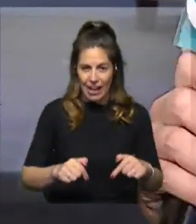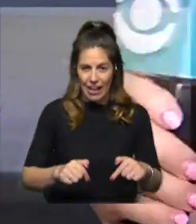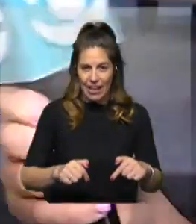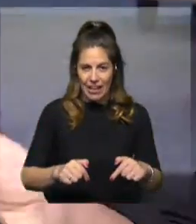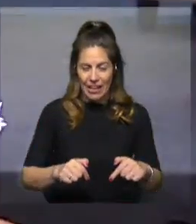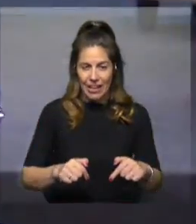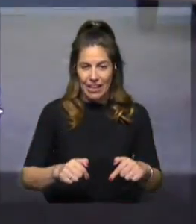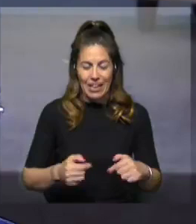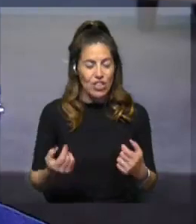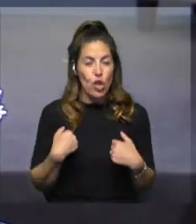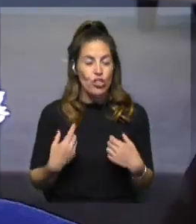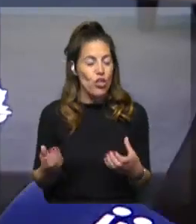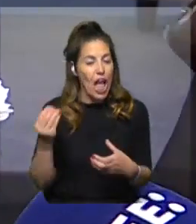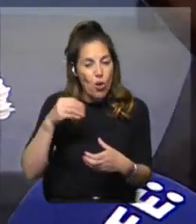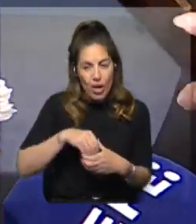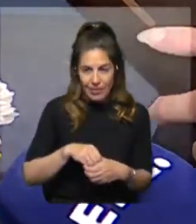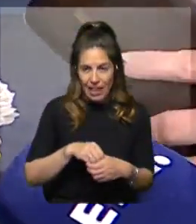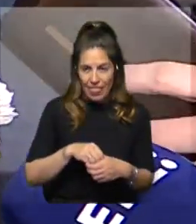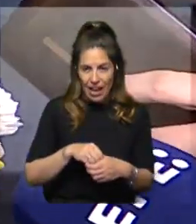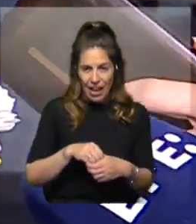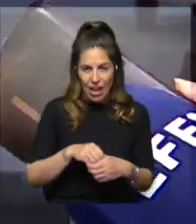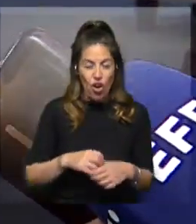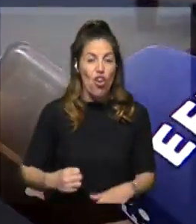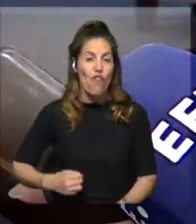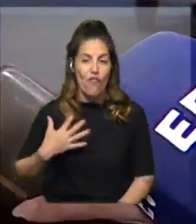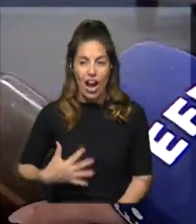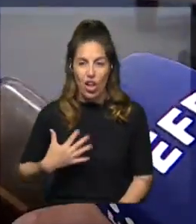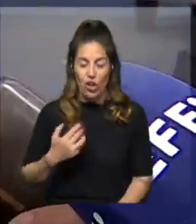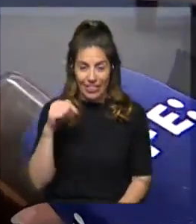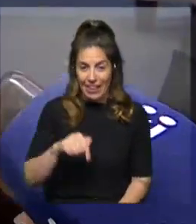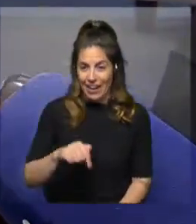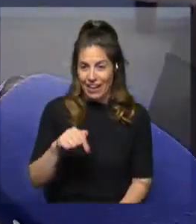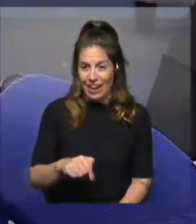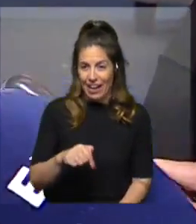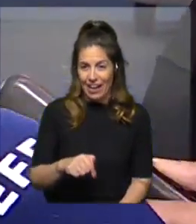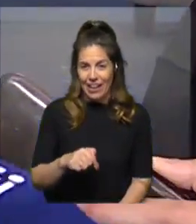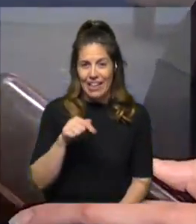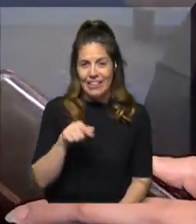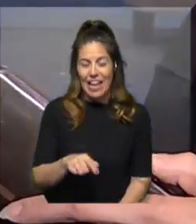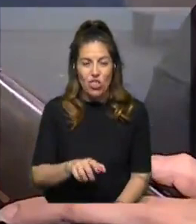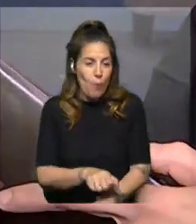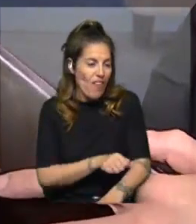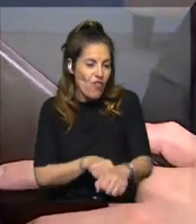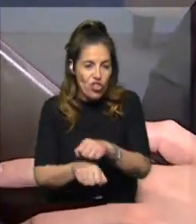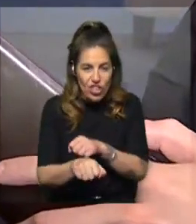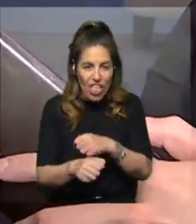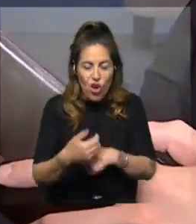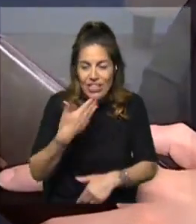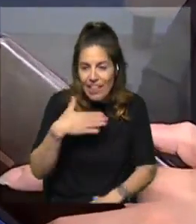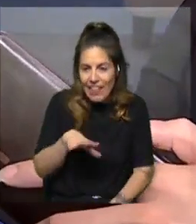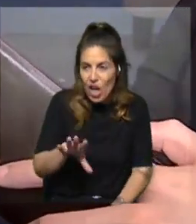tan compenetrada con los valores de acá, tanto me he esforzado en